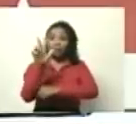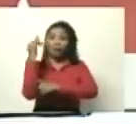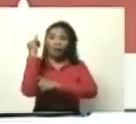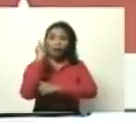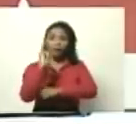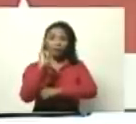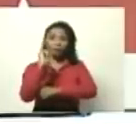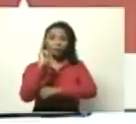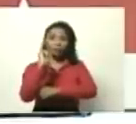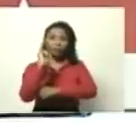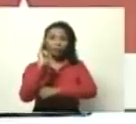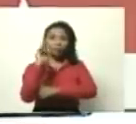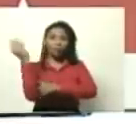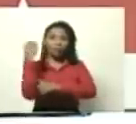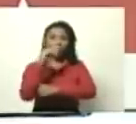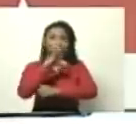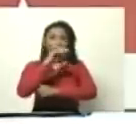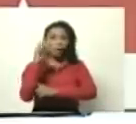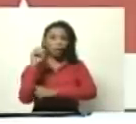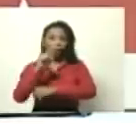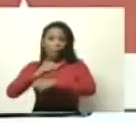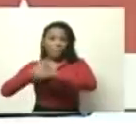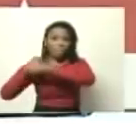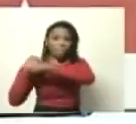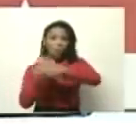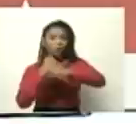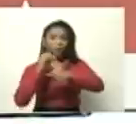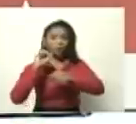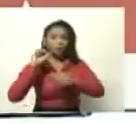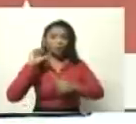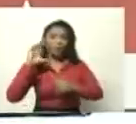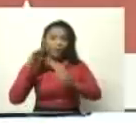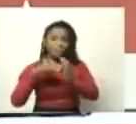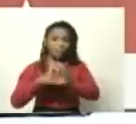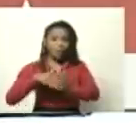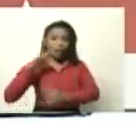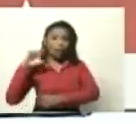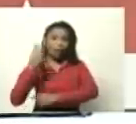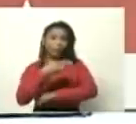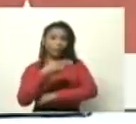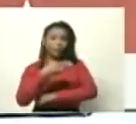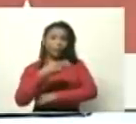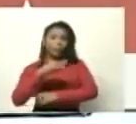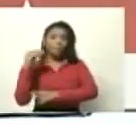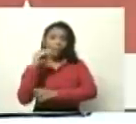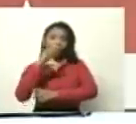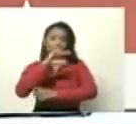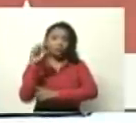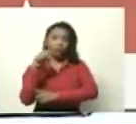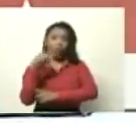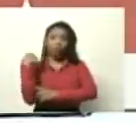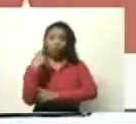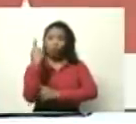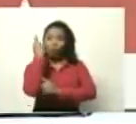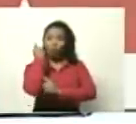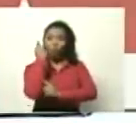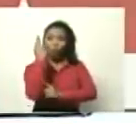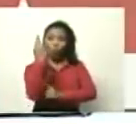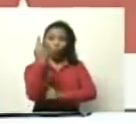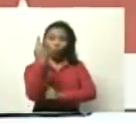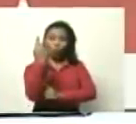tienen más de 500 jonrones, 3.000 hits y han bateado más de 300. Pero solo hay uno.